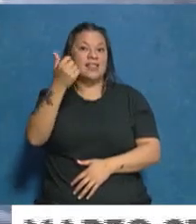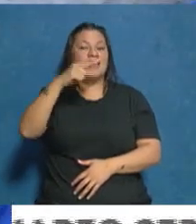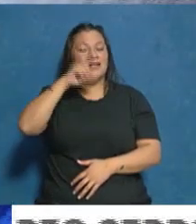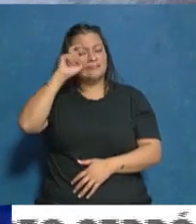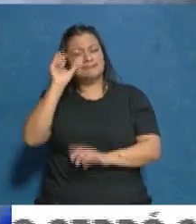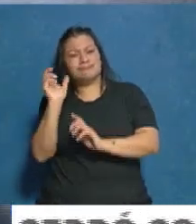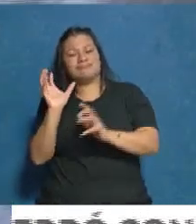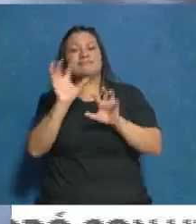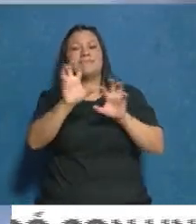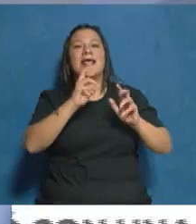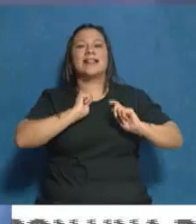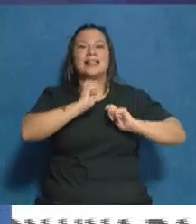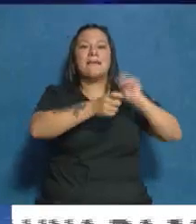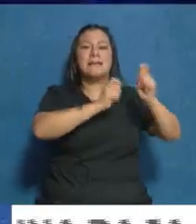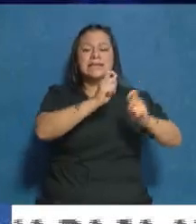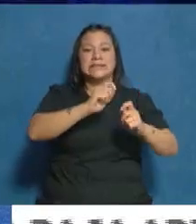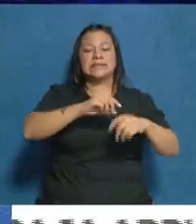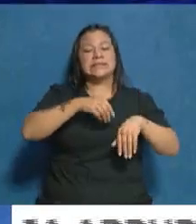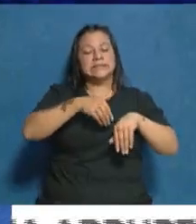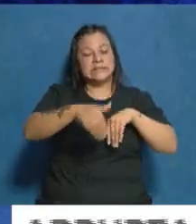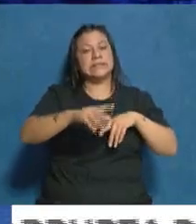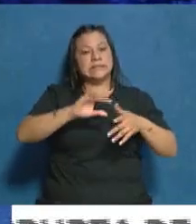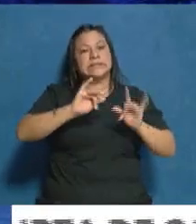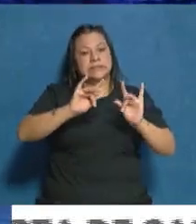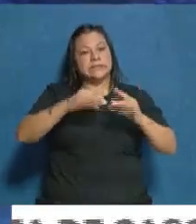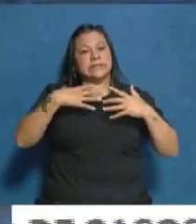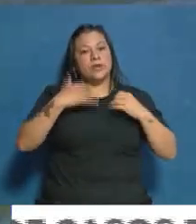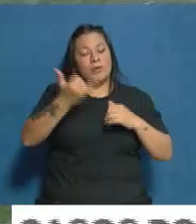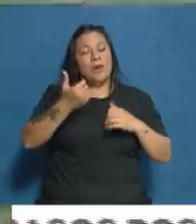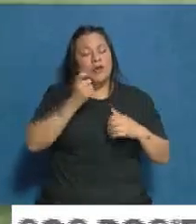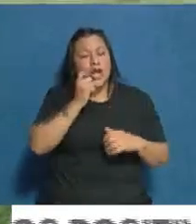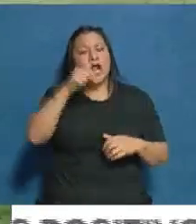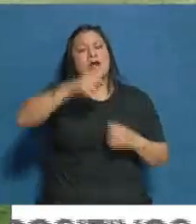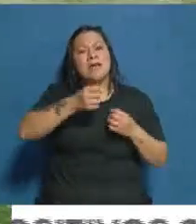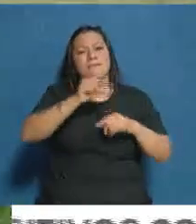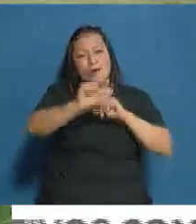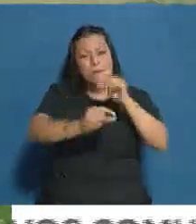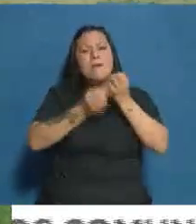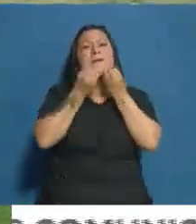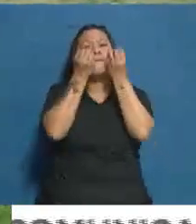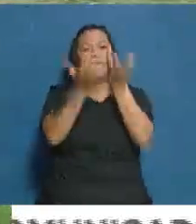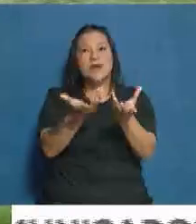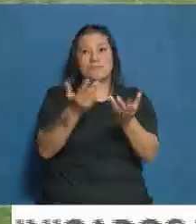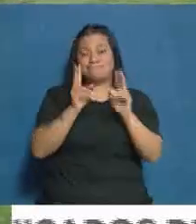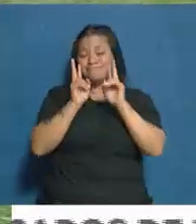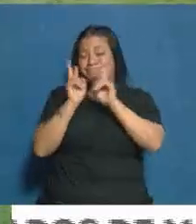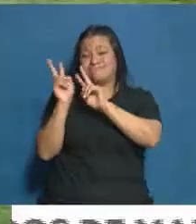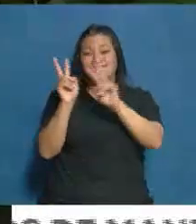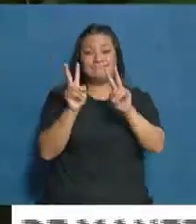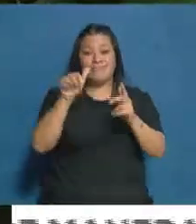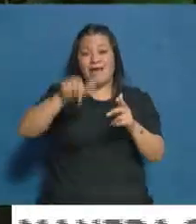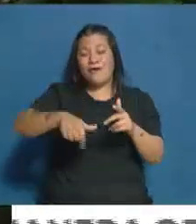Tuvo muchas complicaciones de salud en el camino, pero lo logró y de a poco se fue recuperando. Mírenlo,